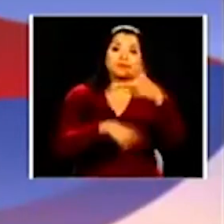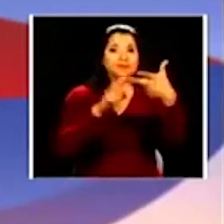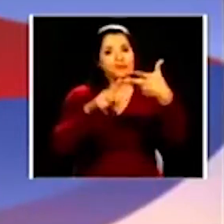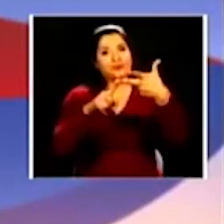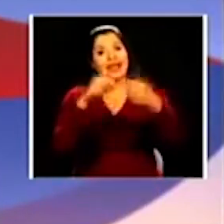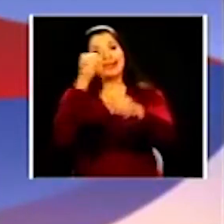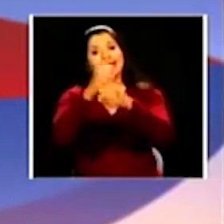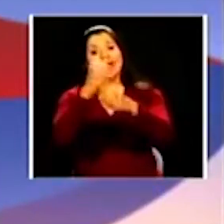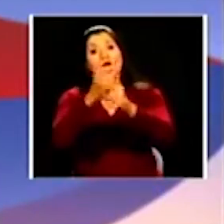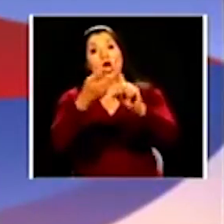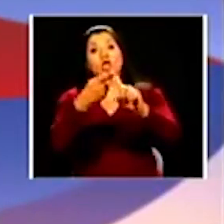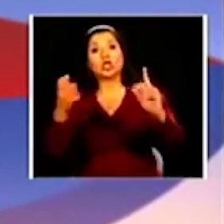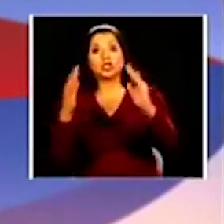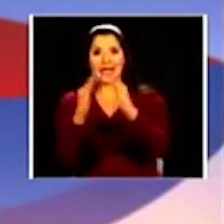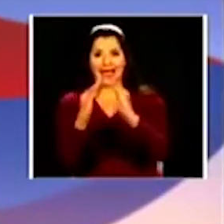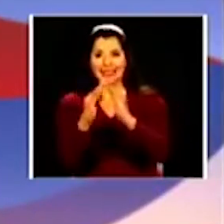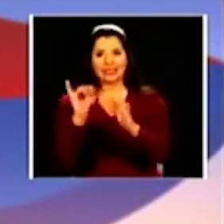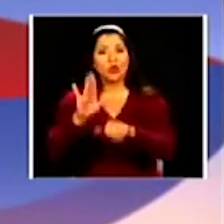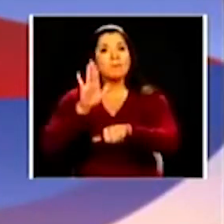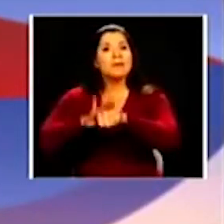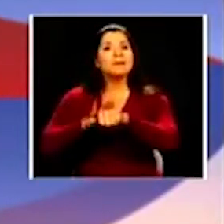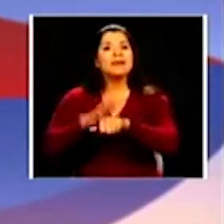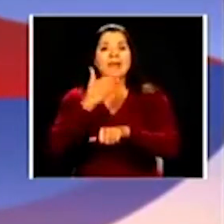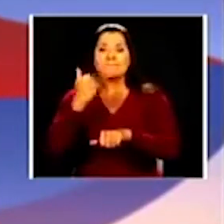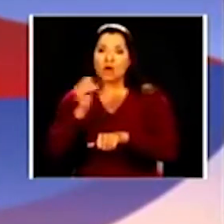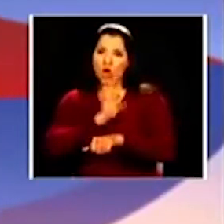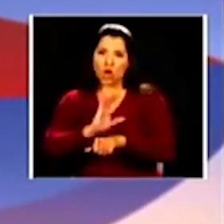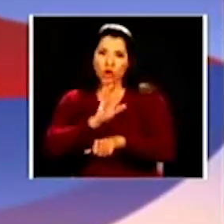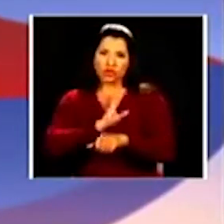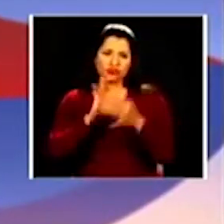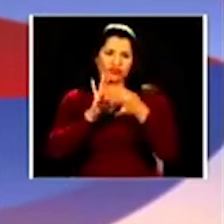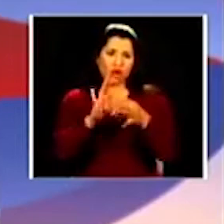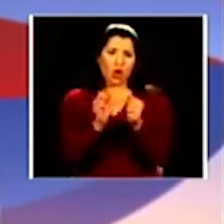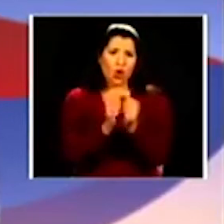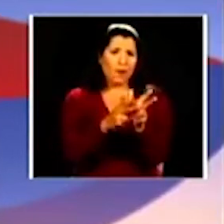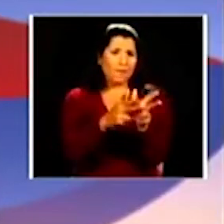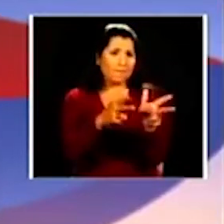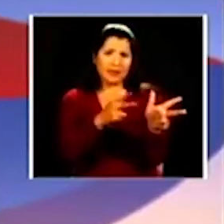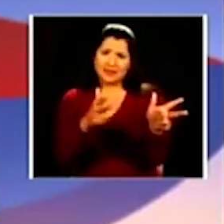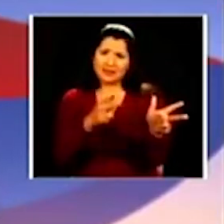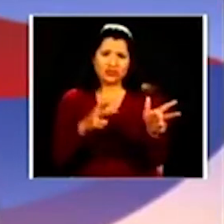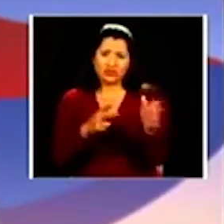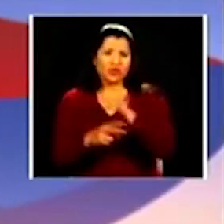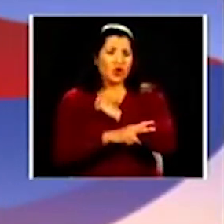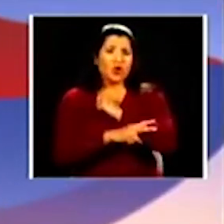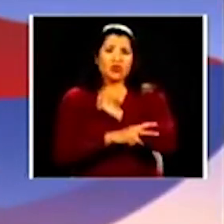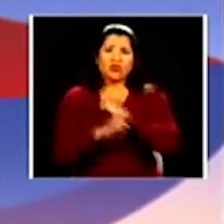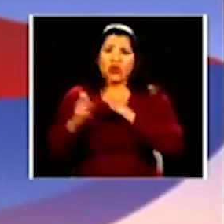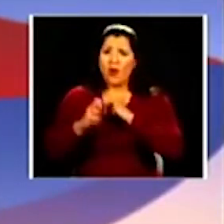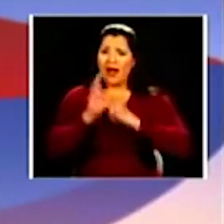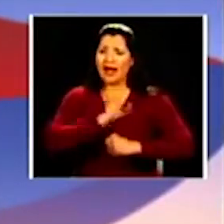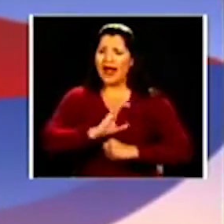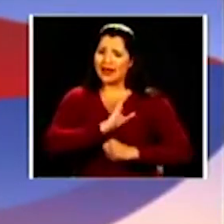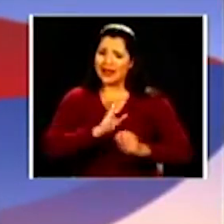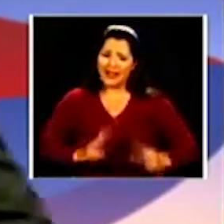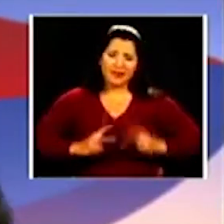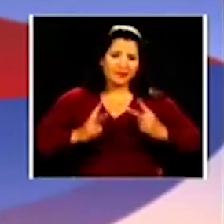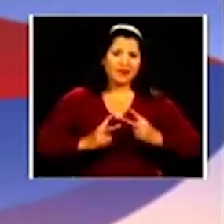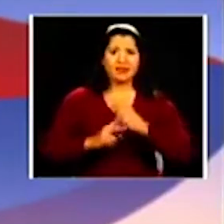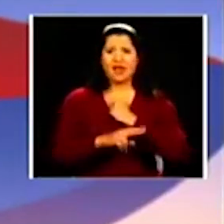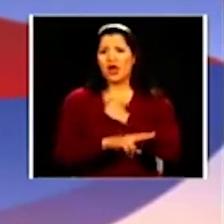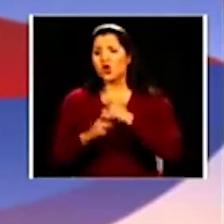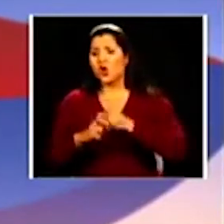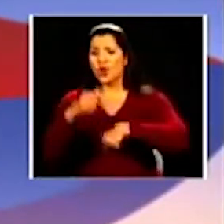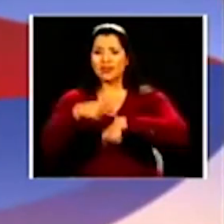unas mejores condiciones en cuanto al tema de las presas, que hoy por hoy nos están quitando calidad de vida, nos están quitando tiempo con nuestra familia, nos están